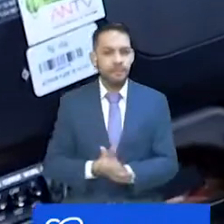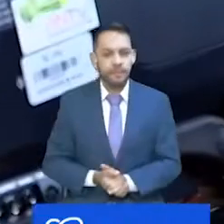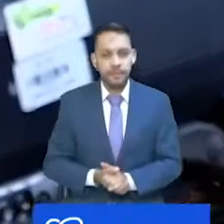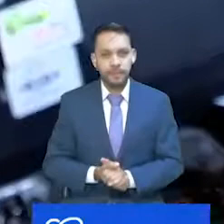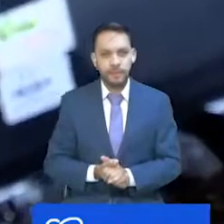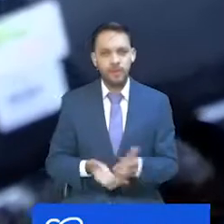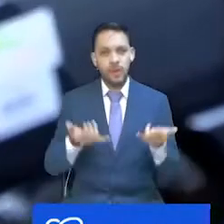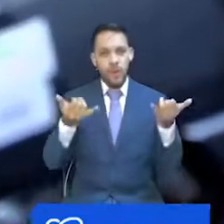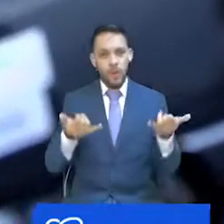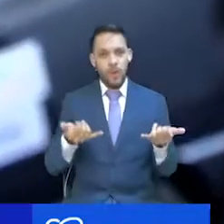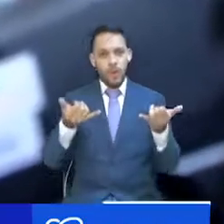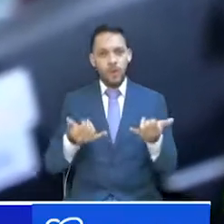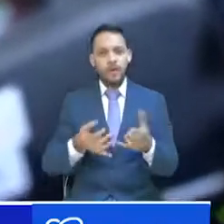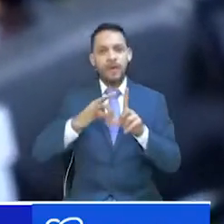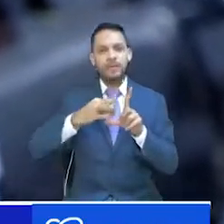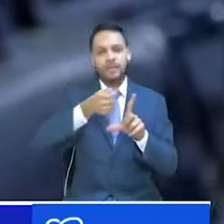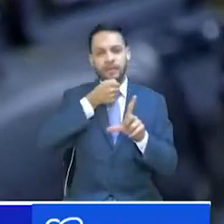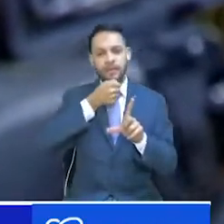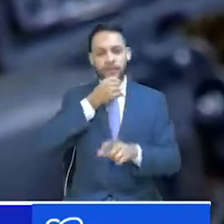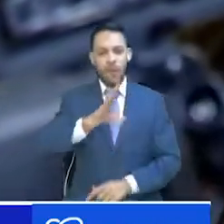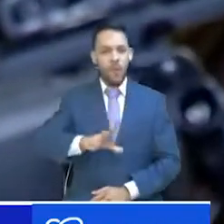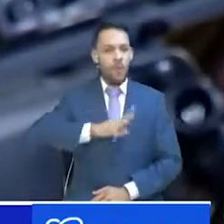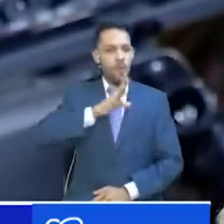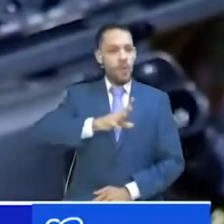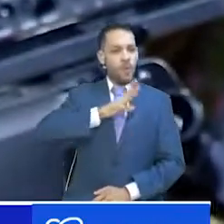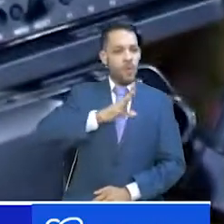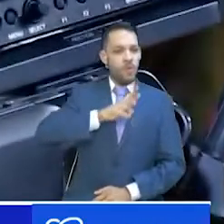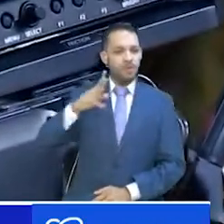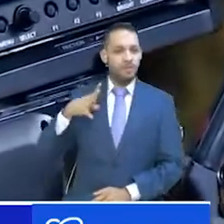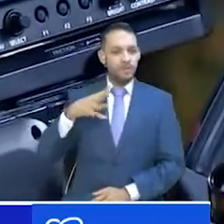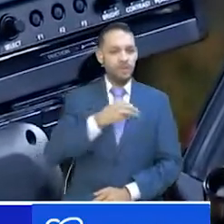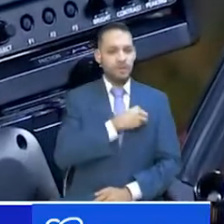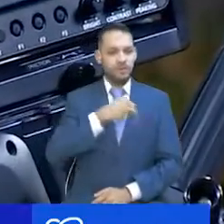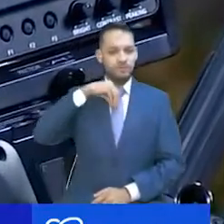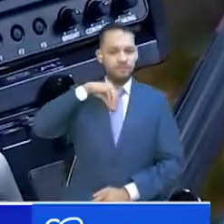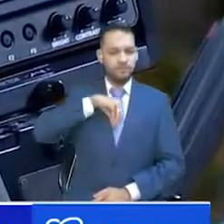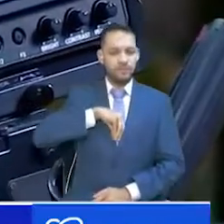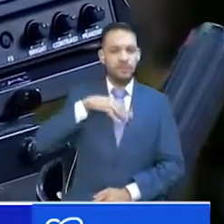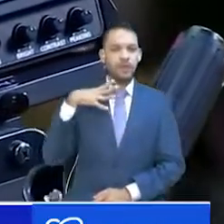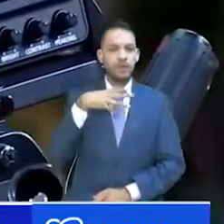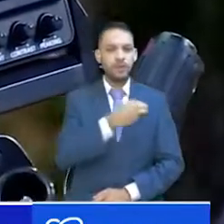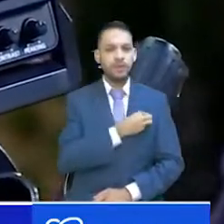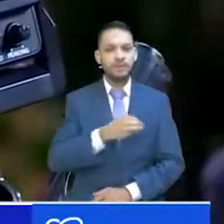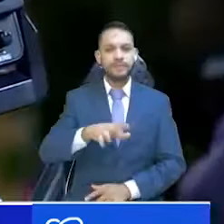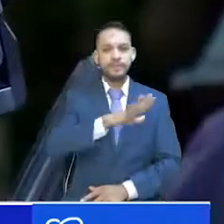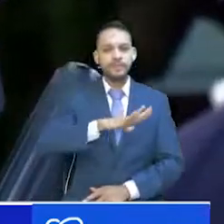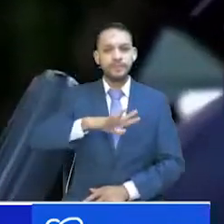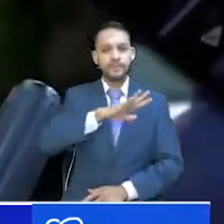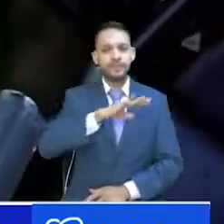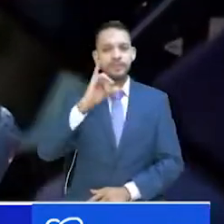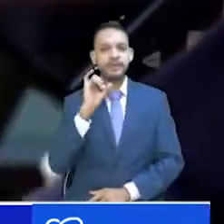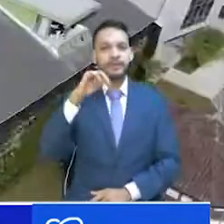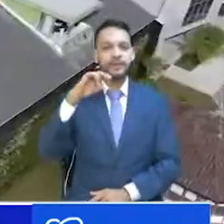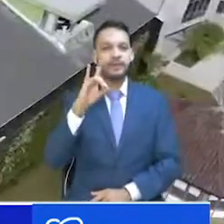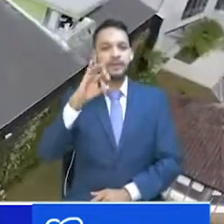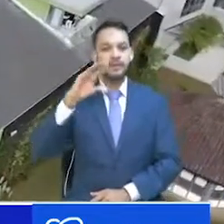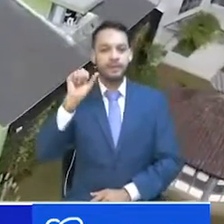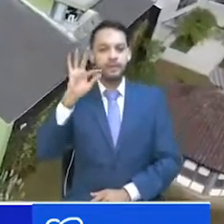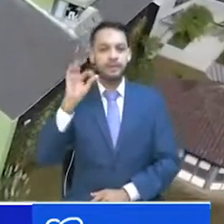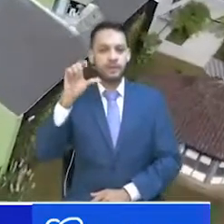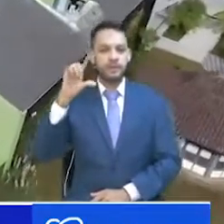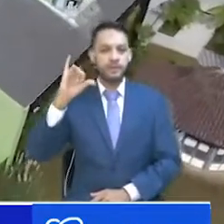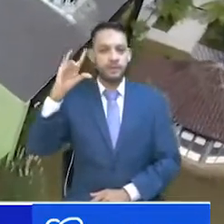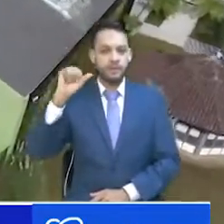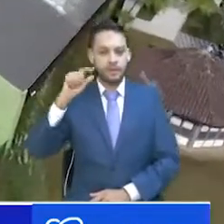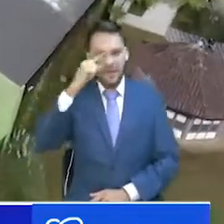hoy entre café noticias nos sentimos muy orgullosos de lo nuestro ya que estamos nominados a los premios india catalina como mejor noticiero regional